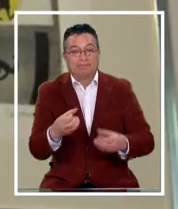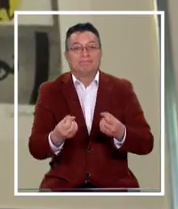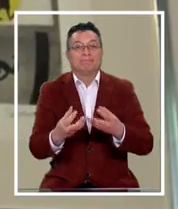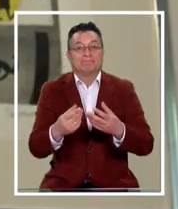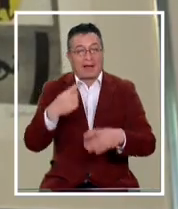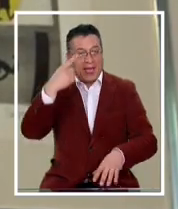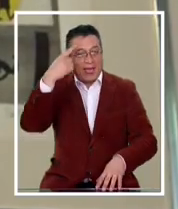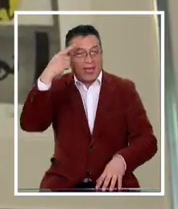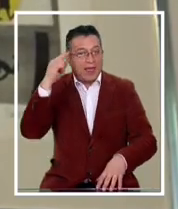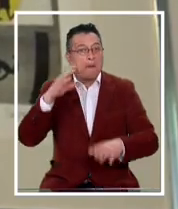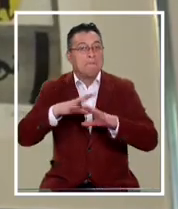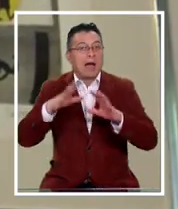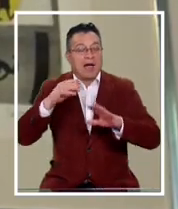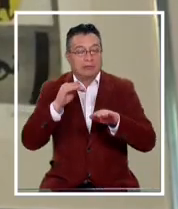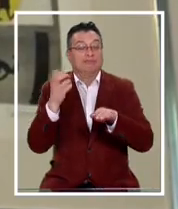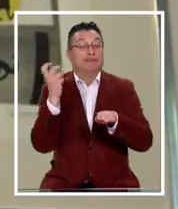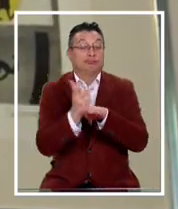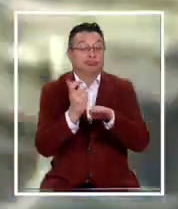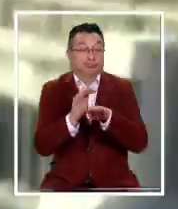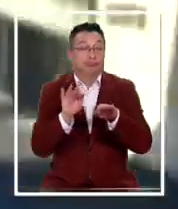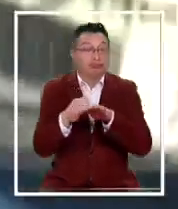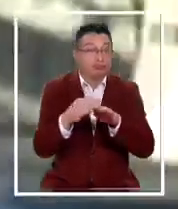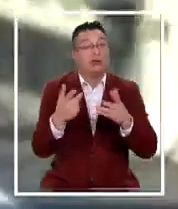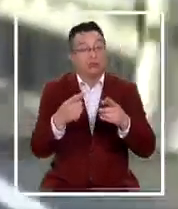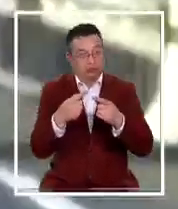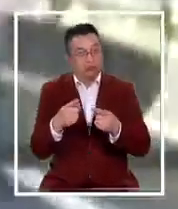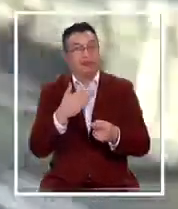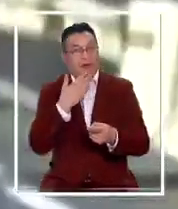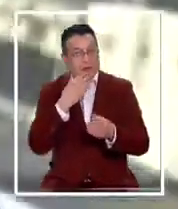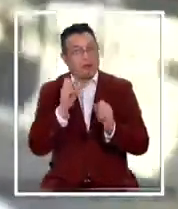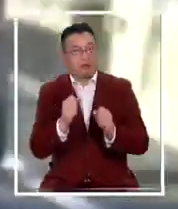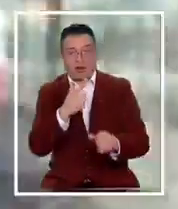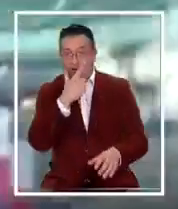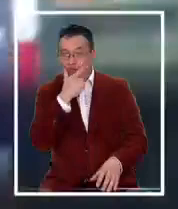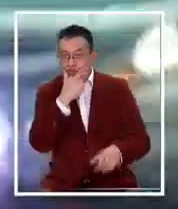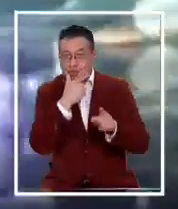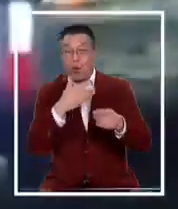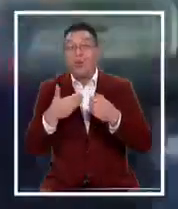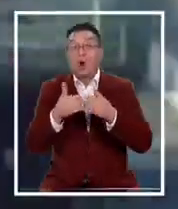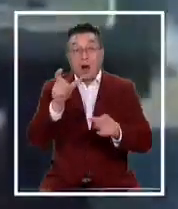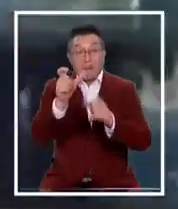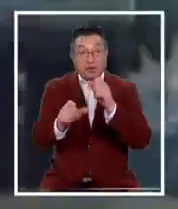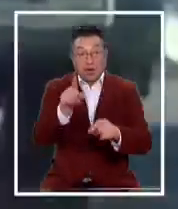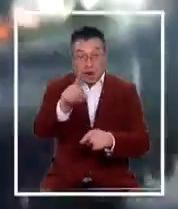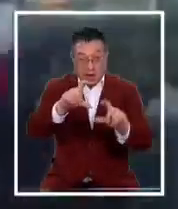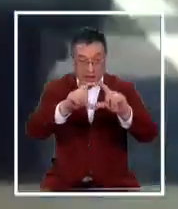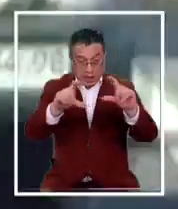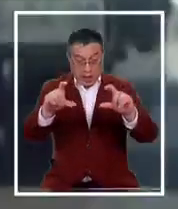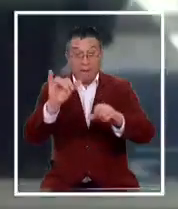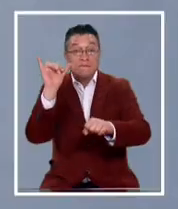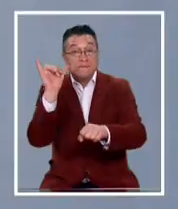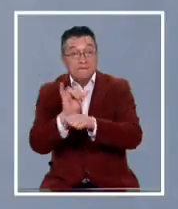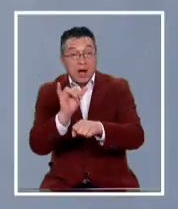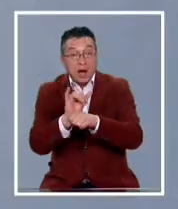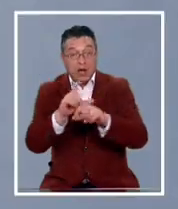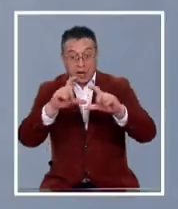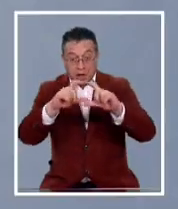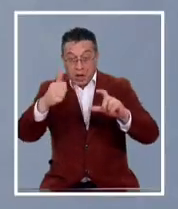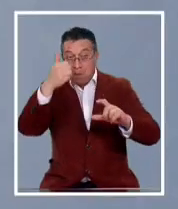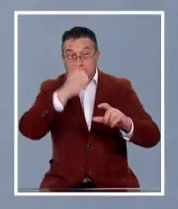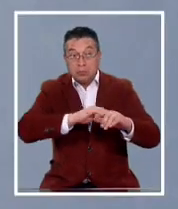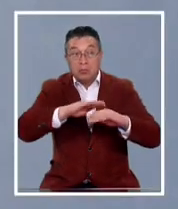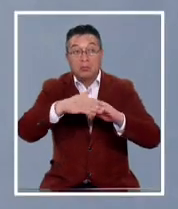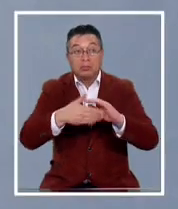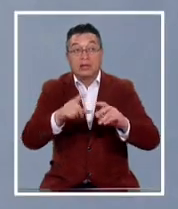más graves como las encerronas o portonazos. Cuando cualquier persona vea que hay una patente adulterada o una patente escondida,